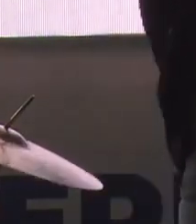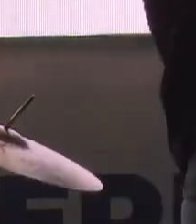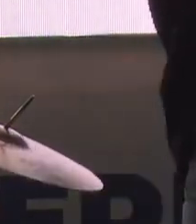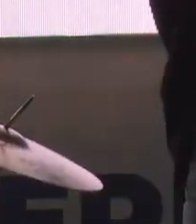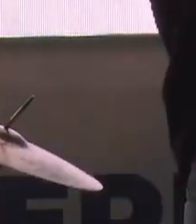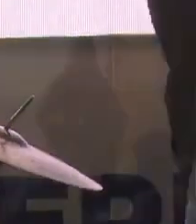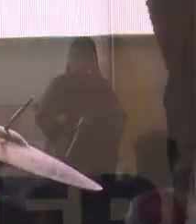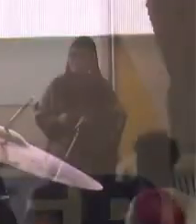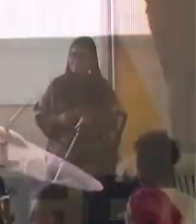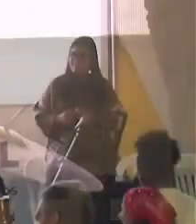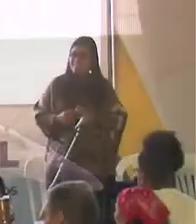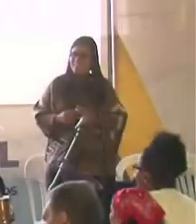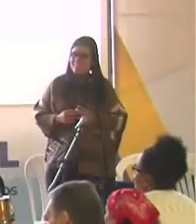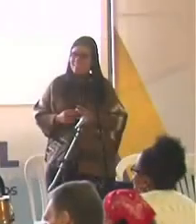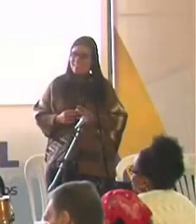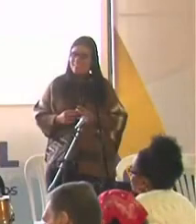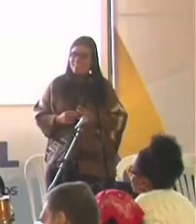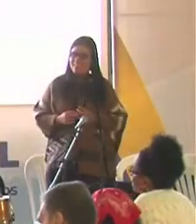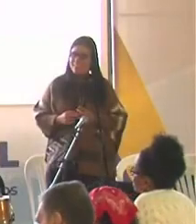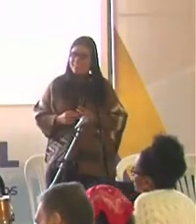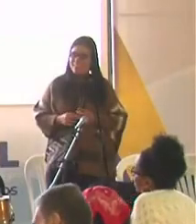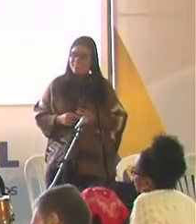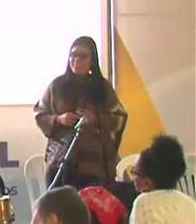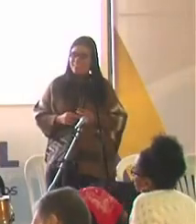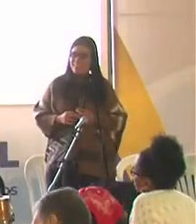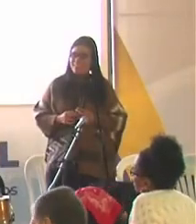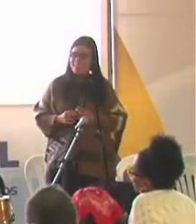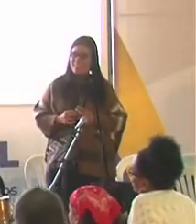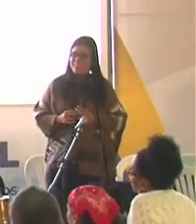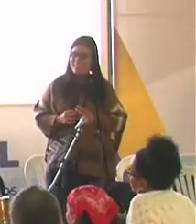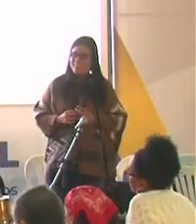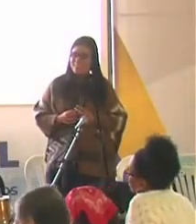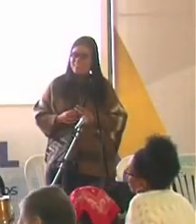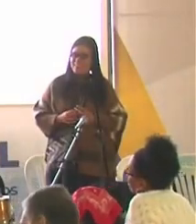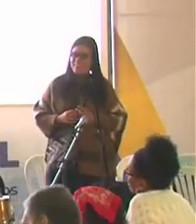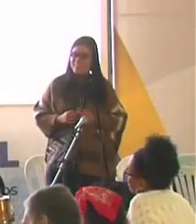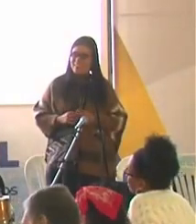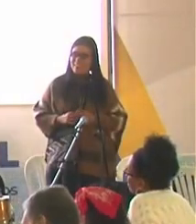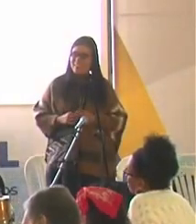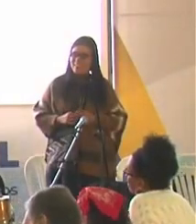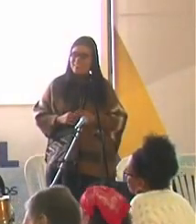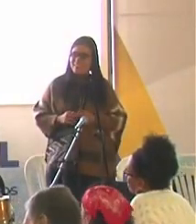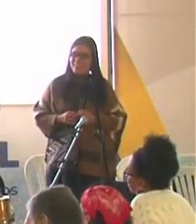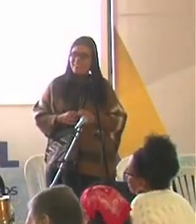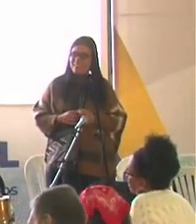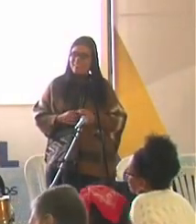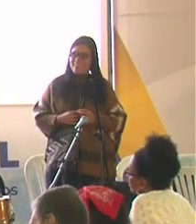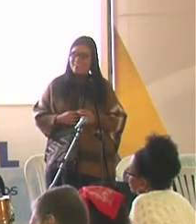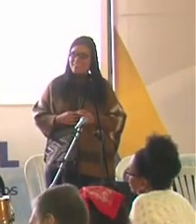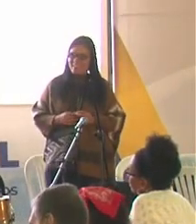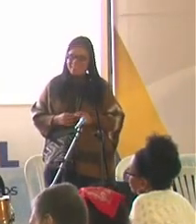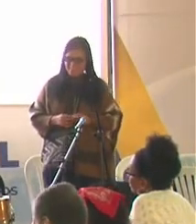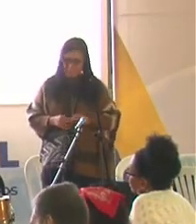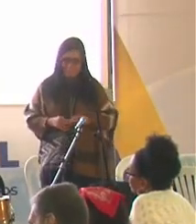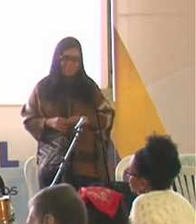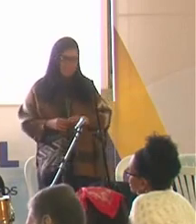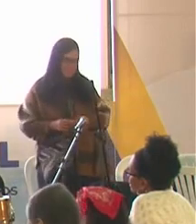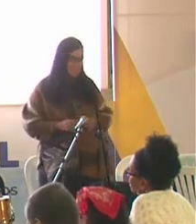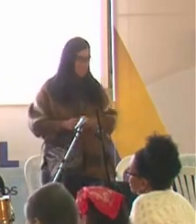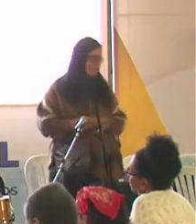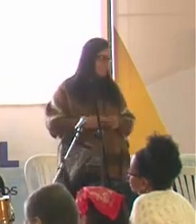que máximo a las 8:30, pero si pueden, a las 8:00 a.m, para que podamos